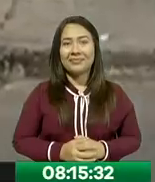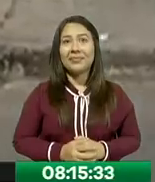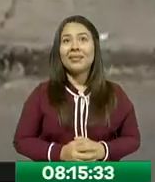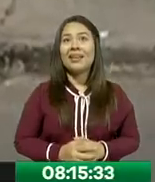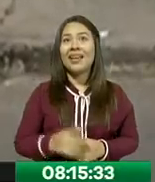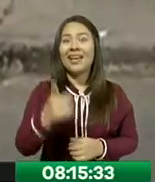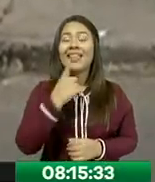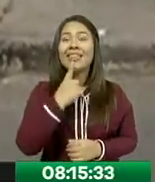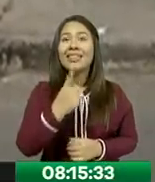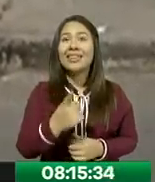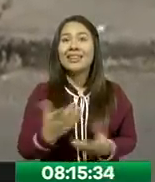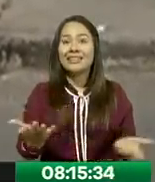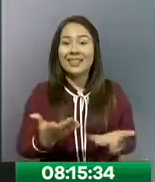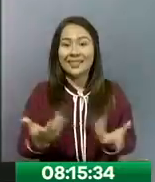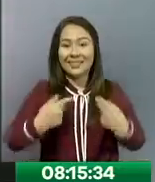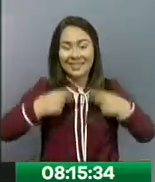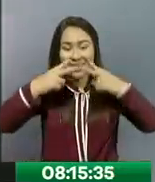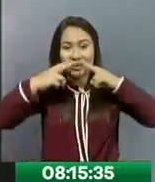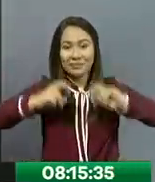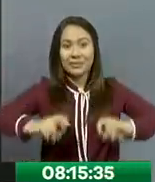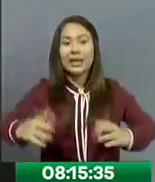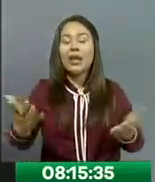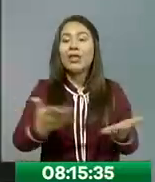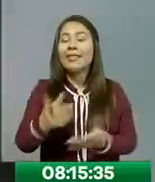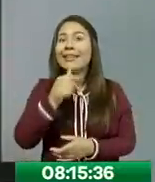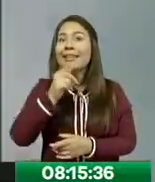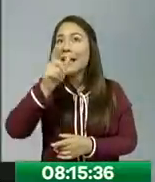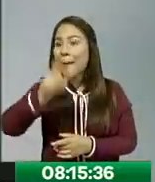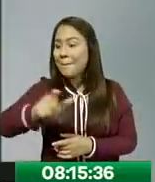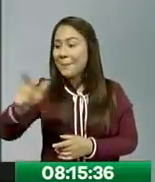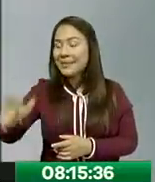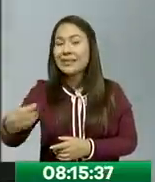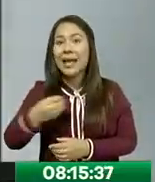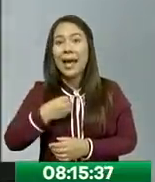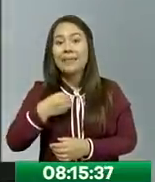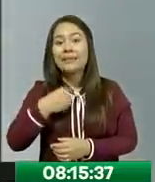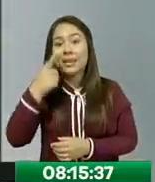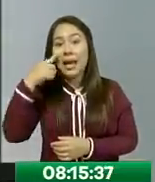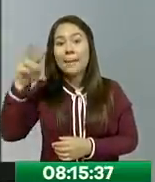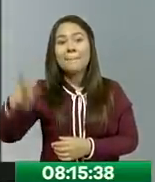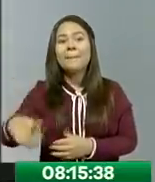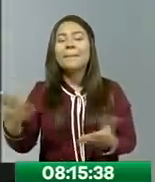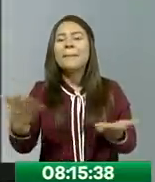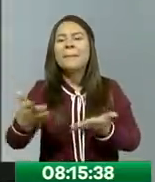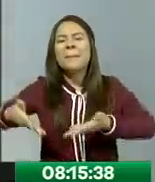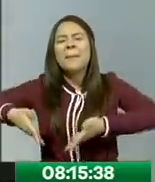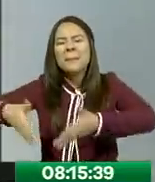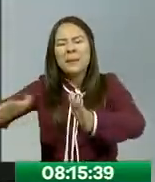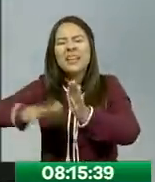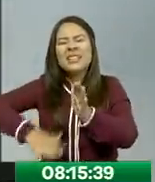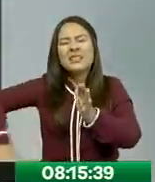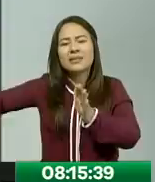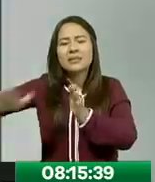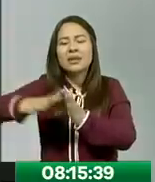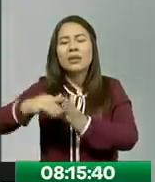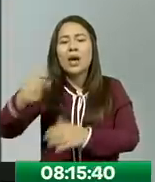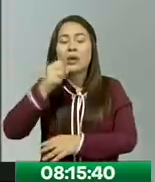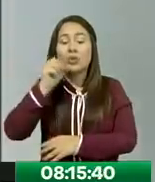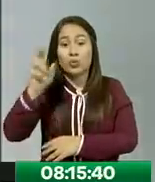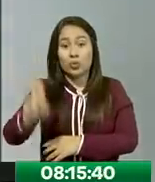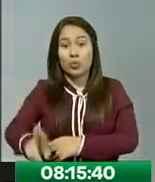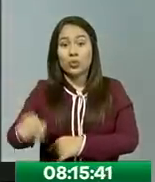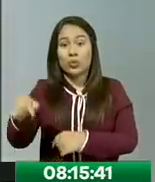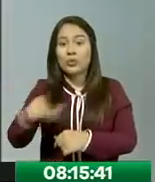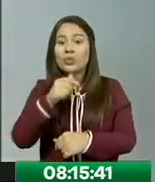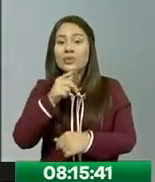Esto es una situación que preocupa a los habitantes de la zona. En la práctica real, toda esta zona que